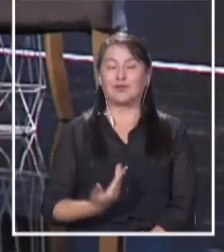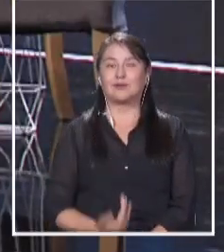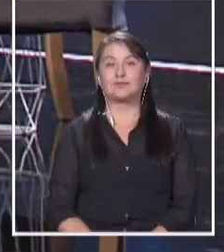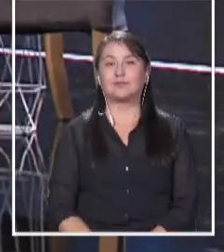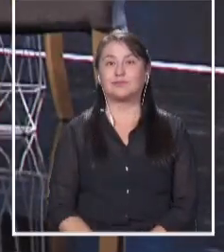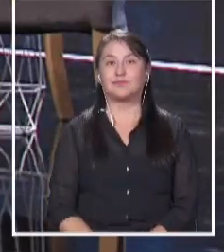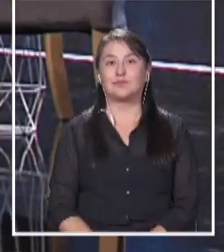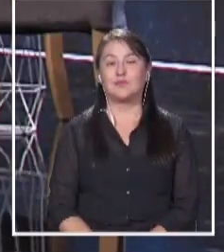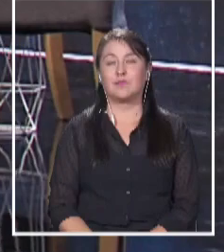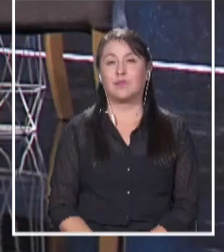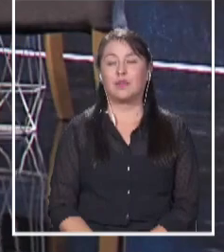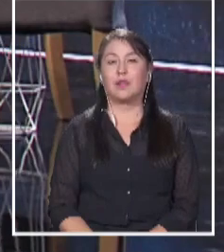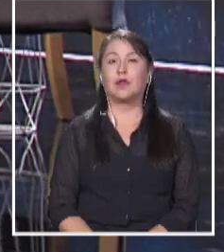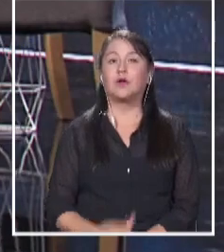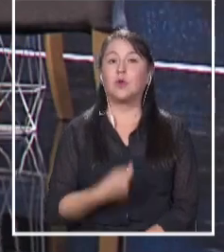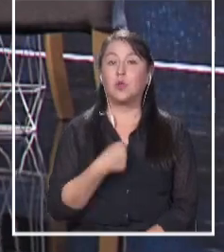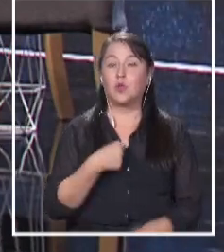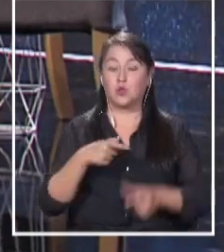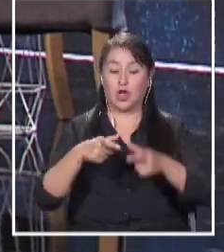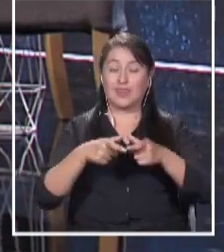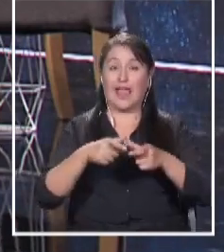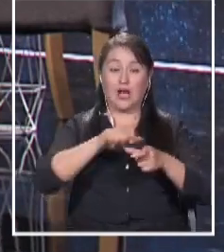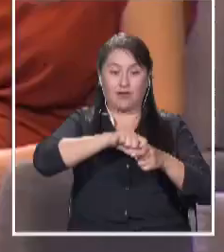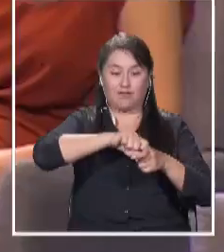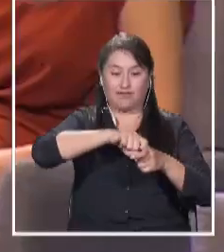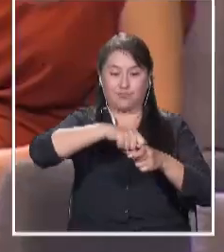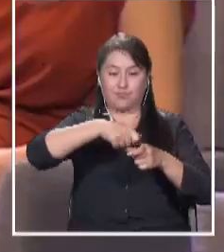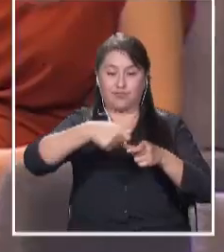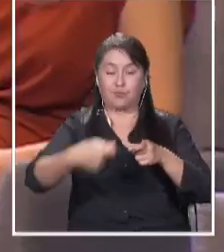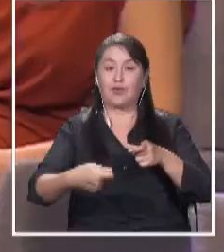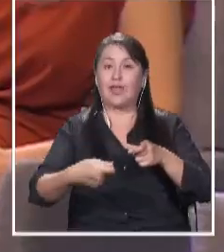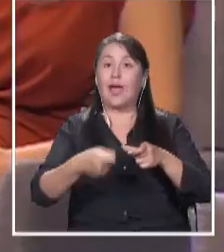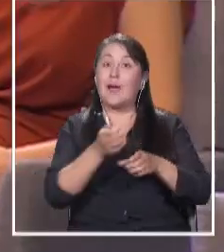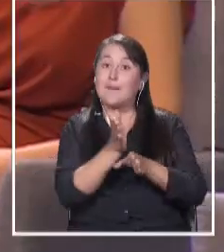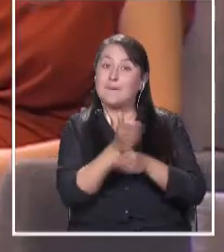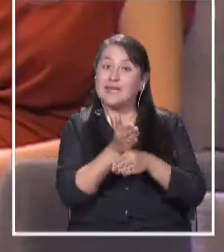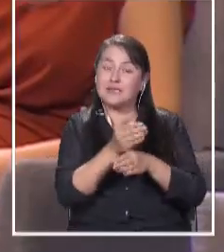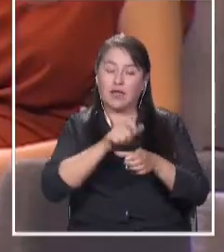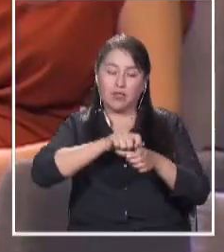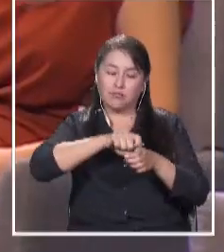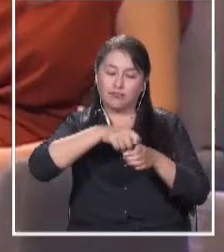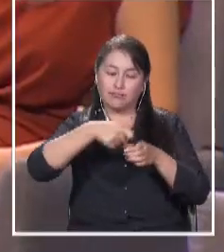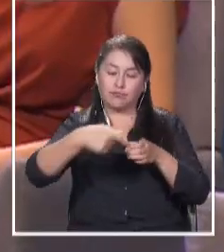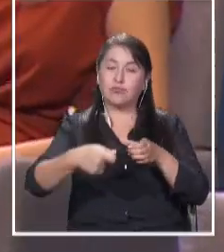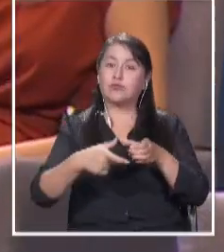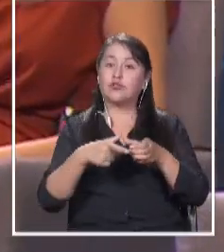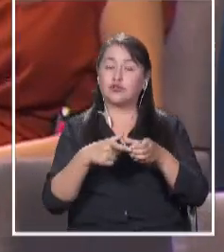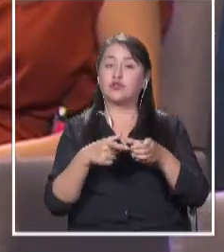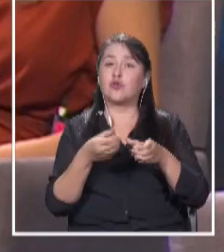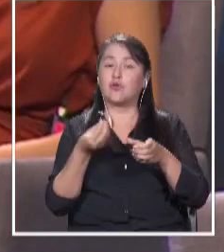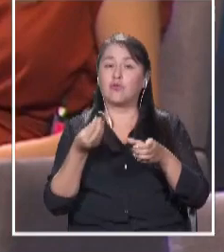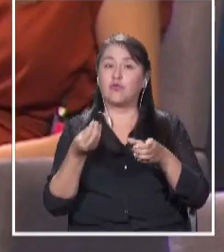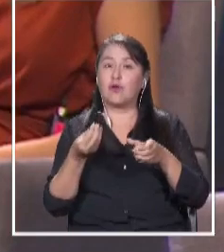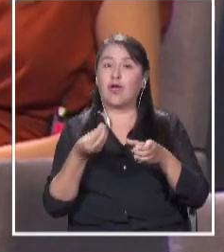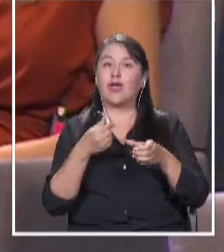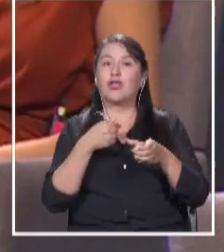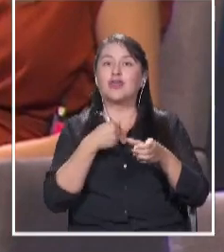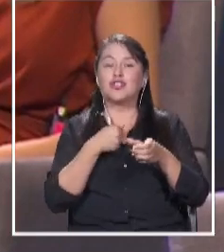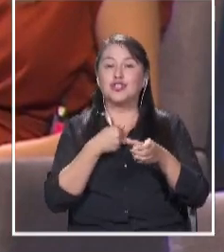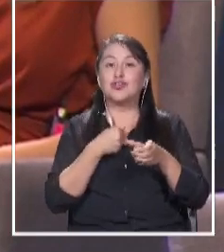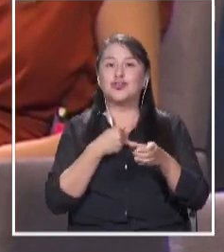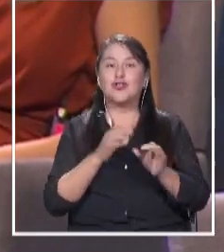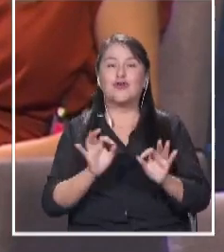Cuando uno toma un tarro de atún, yo les digo, he tenido la oportunidad, la gracia, el privilegio de estar nadando con